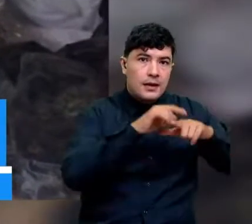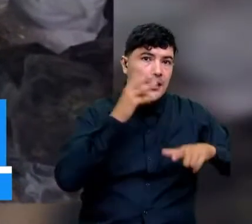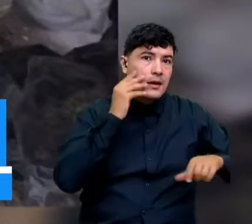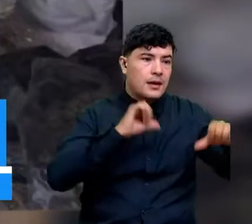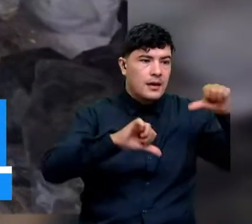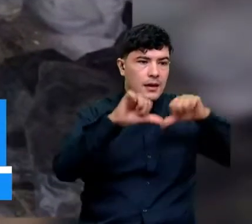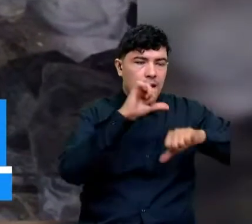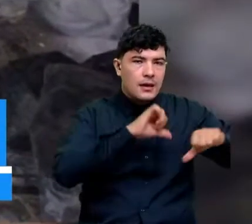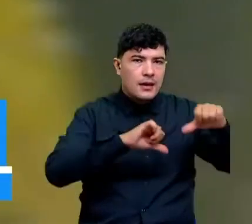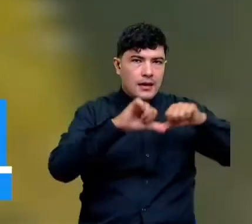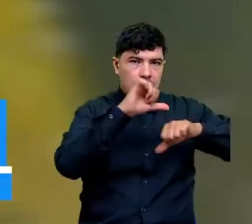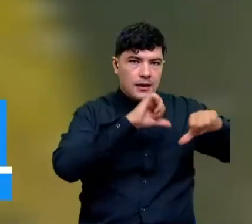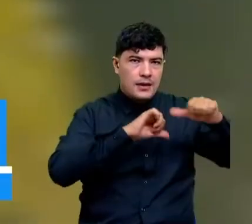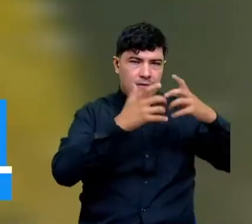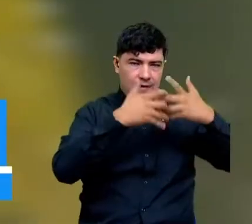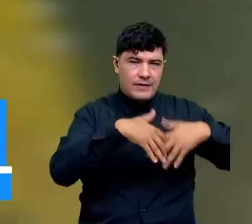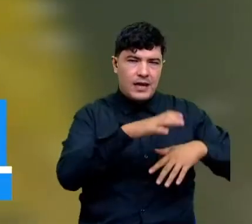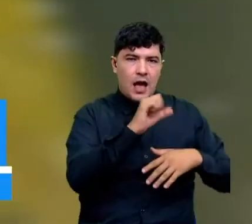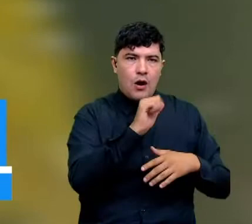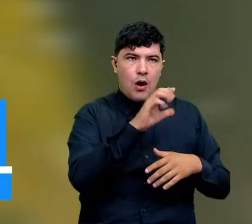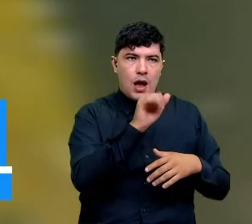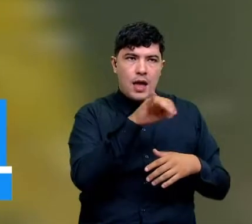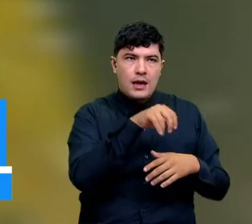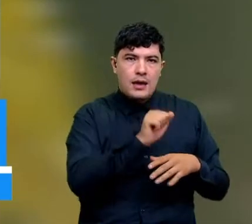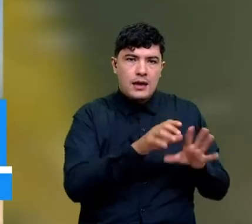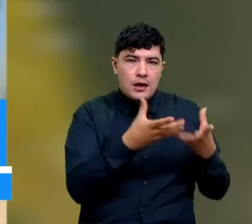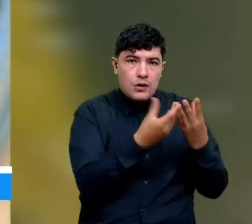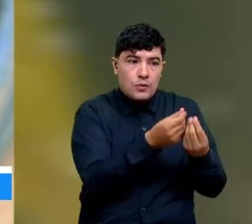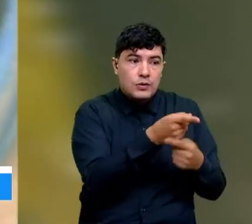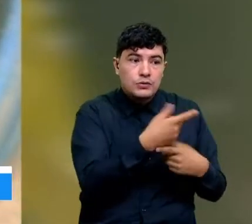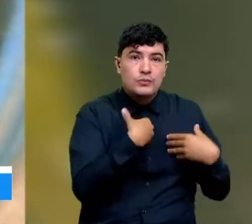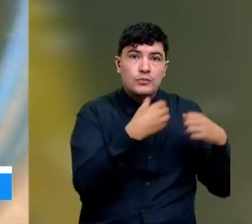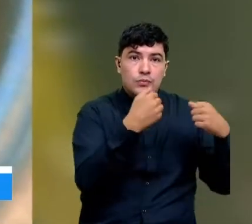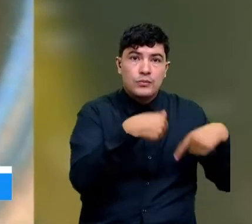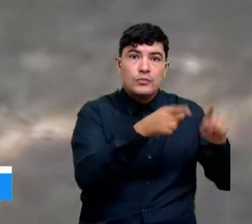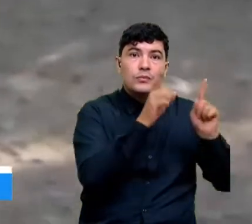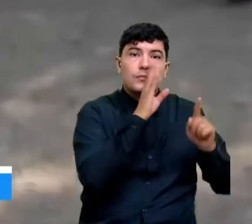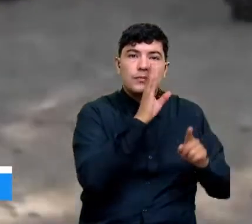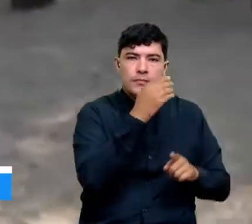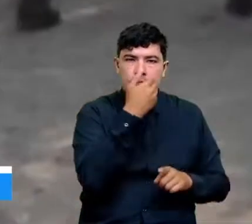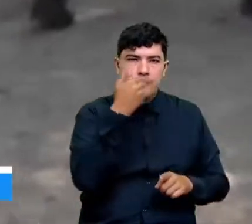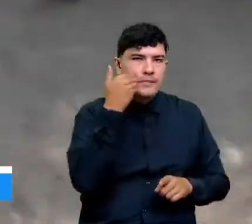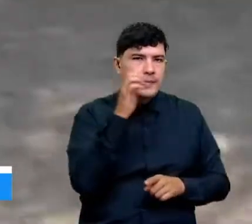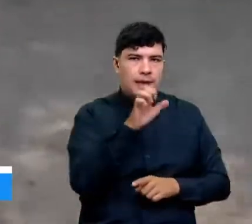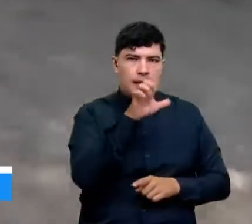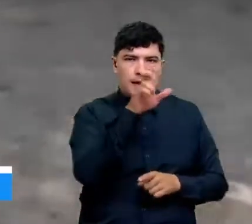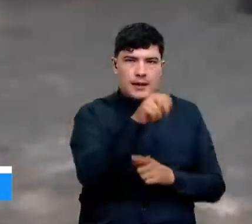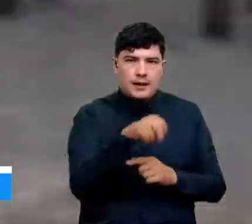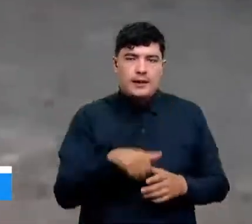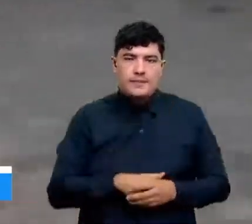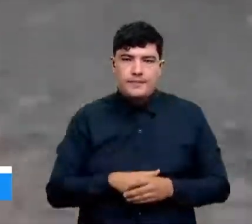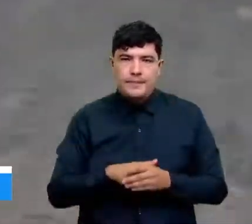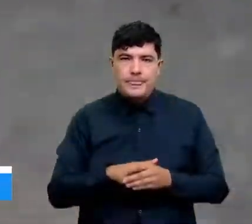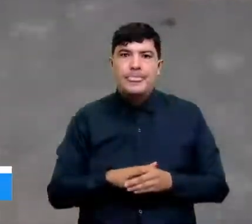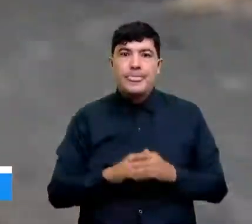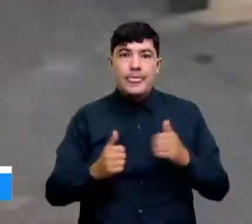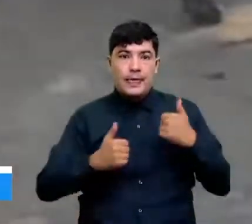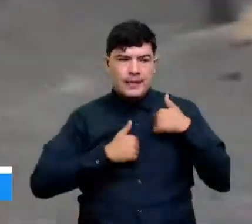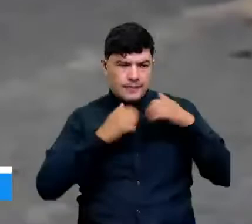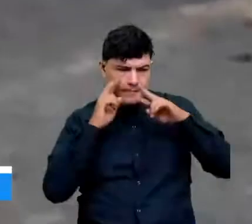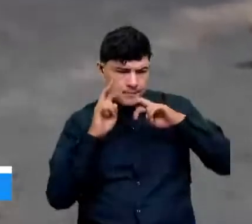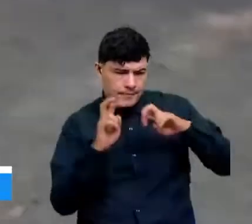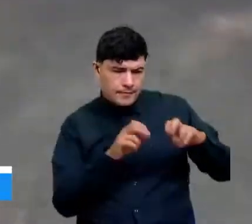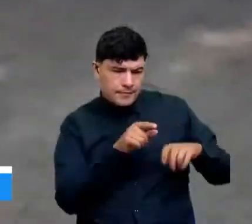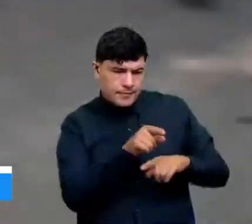coca perteneciente al Frente Juan Fernando Porras Martínez del ELN. Para las autoridades, las estructuras criminales financian